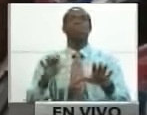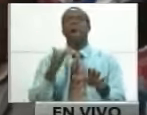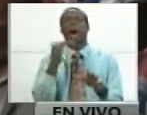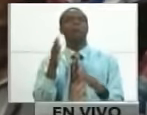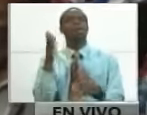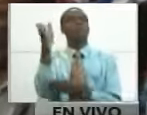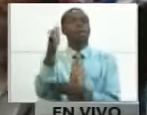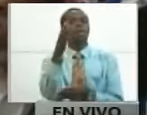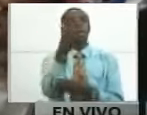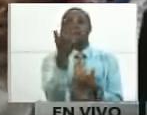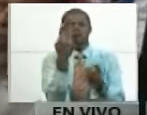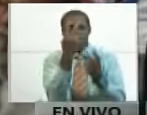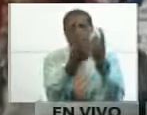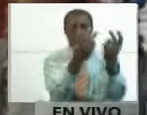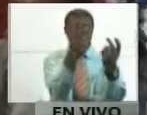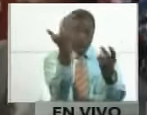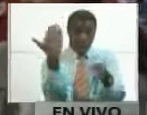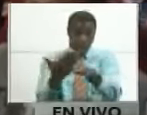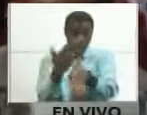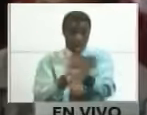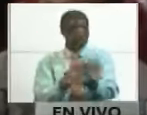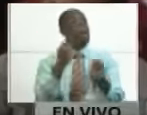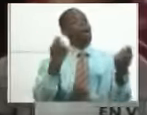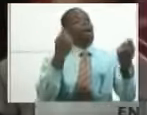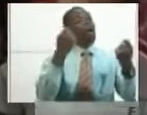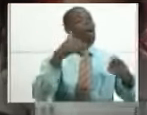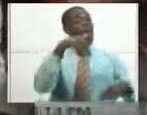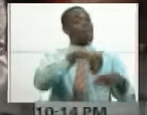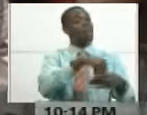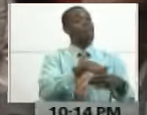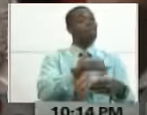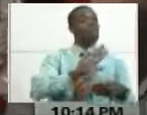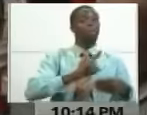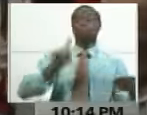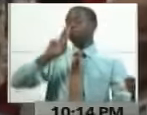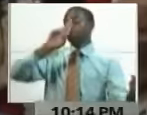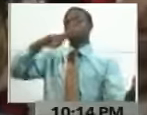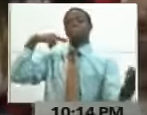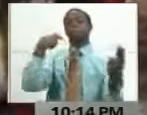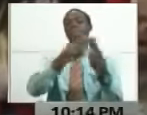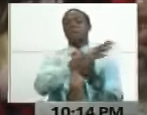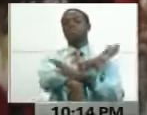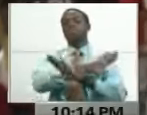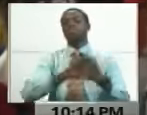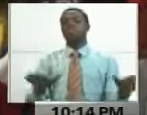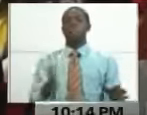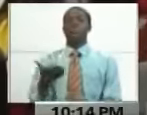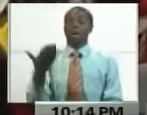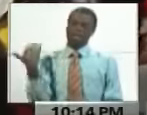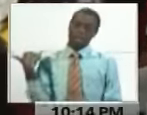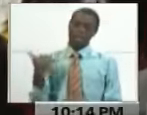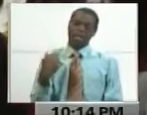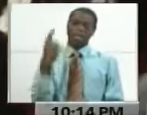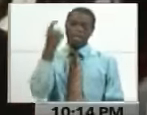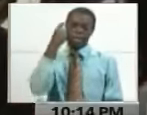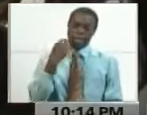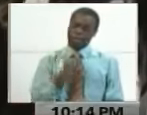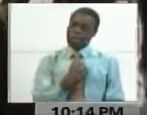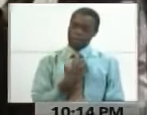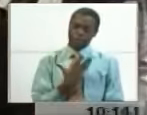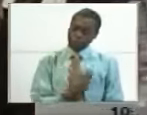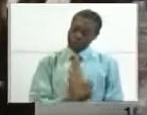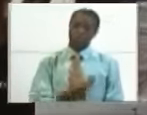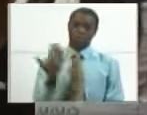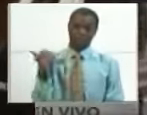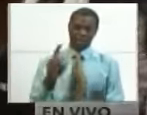o los circuitos que los eligieron. Por eso fue un día muy triste, y así será recordado por la historia ese